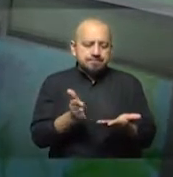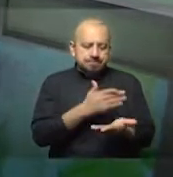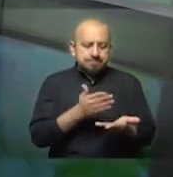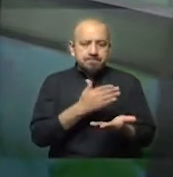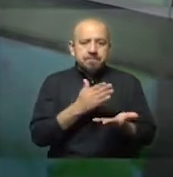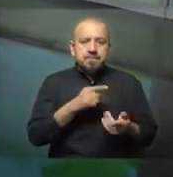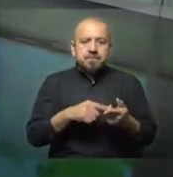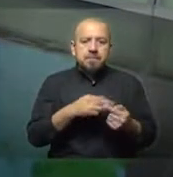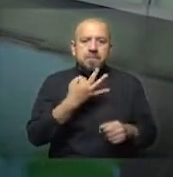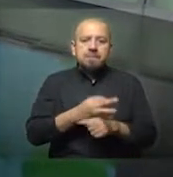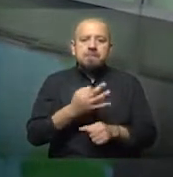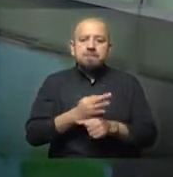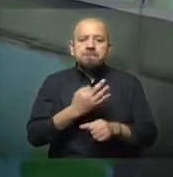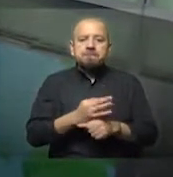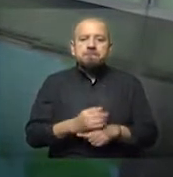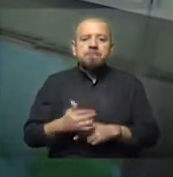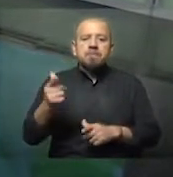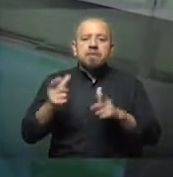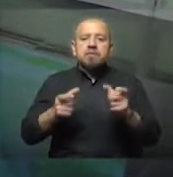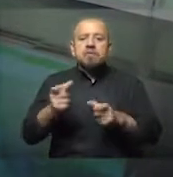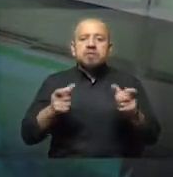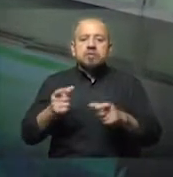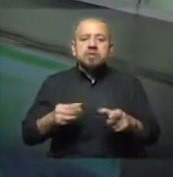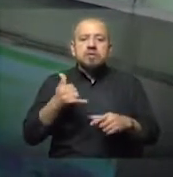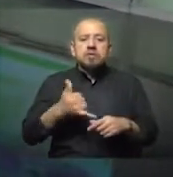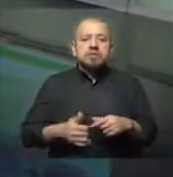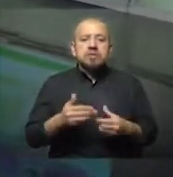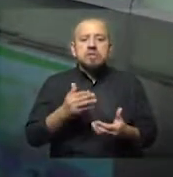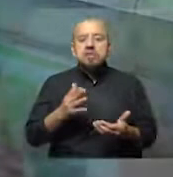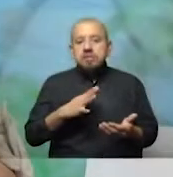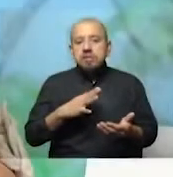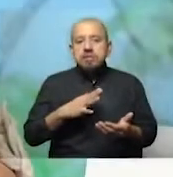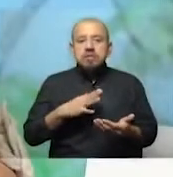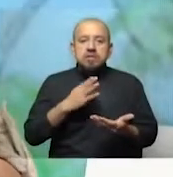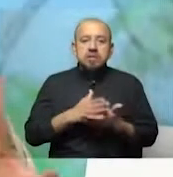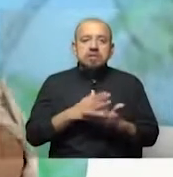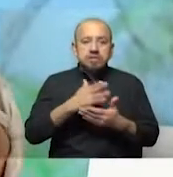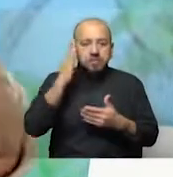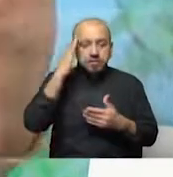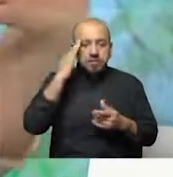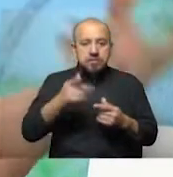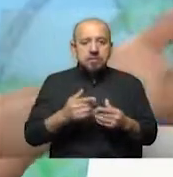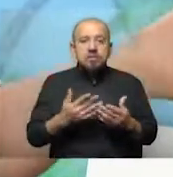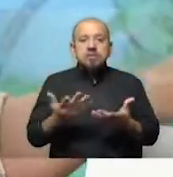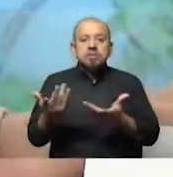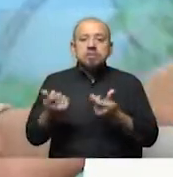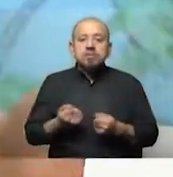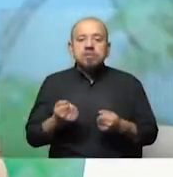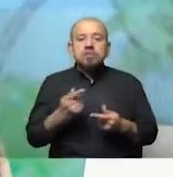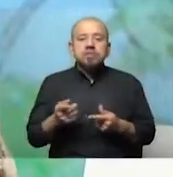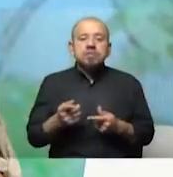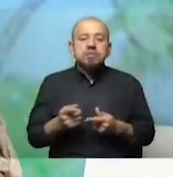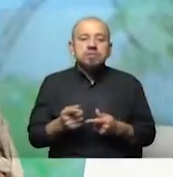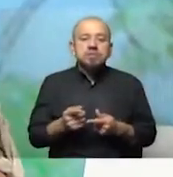te yo te sería todo a ti pero la gente también tiene derecho entonces este dije Bueno me ayudan Sí Sí obvio que te ayudamos